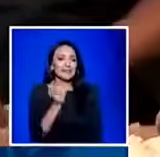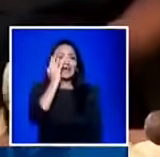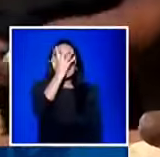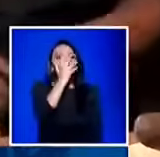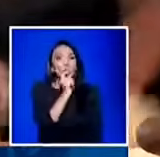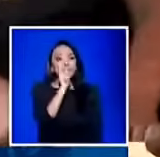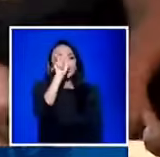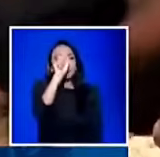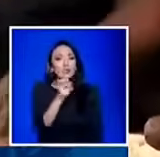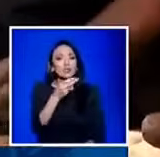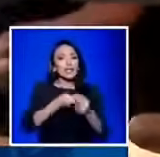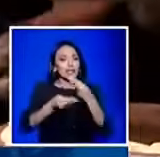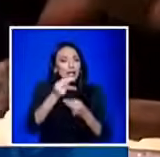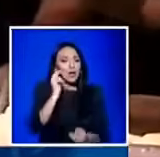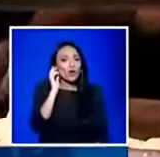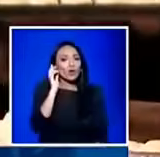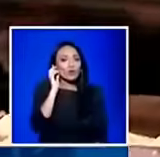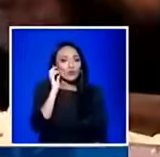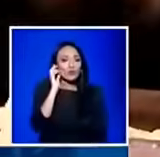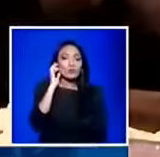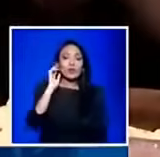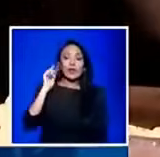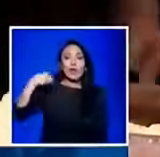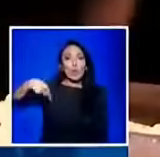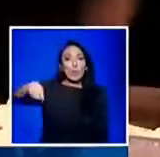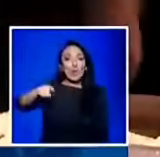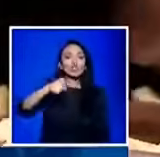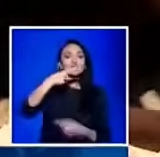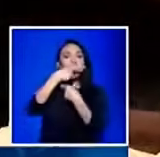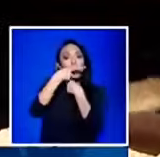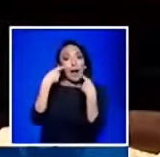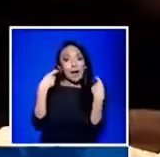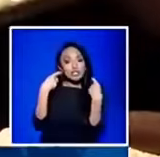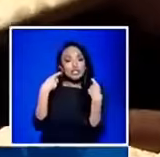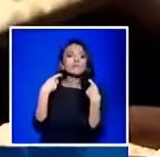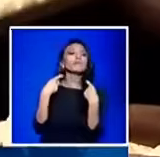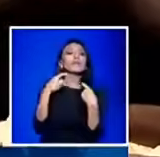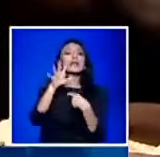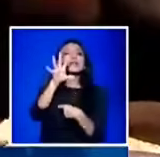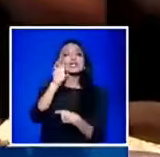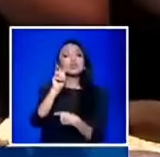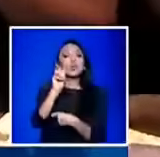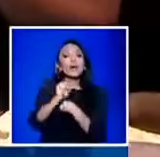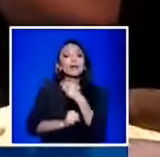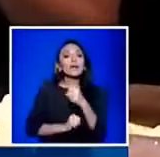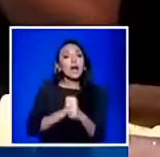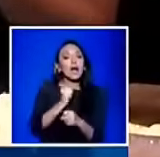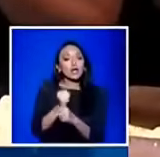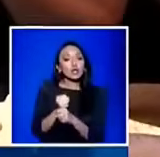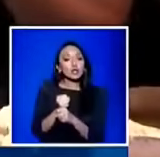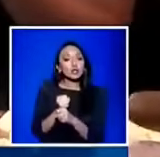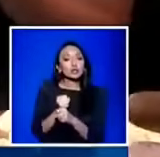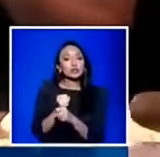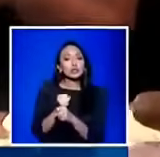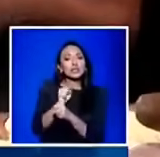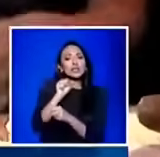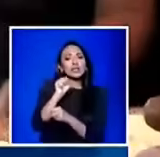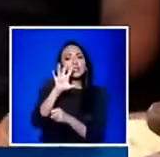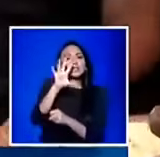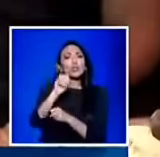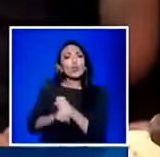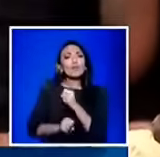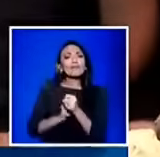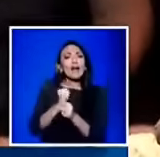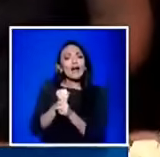emprendedora. En el mes de marzo que viene cumplimos ya 50 años de elaborar los bizcochos, 50 años de